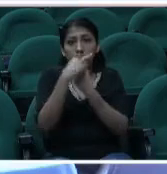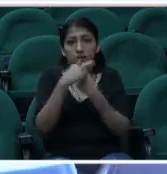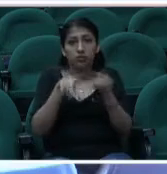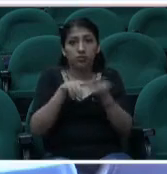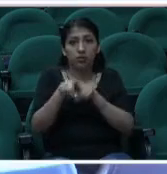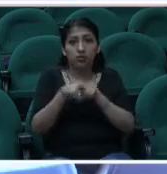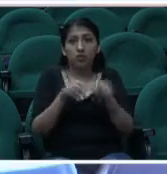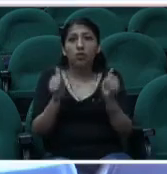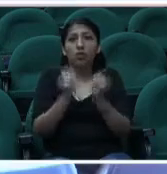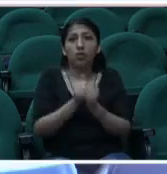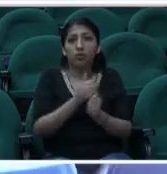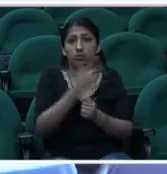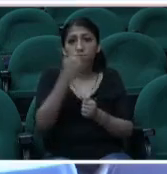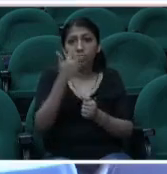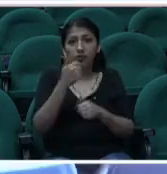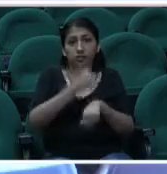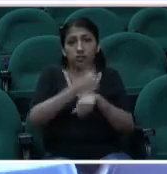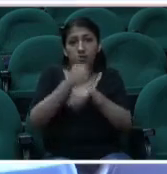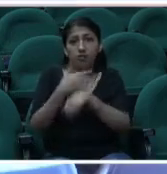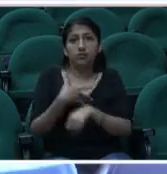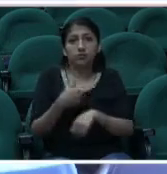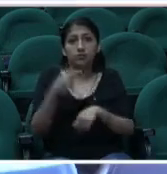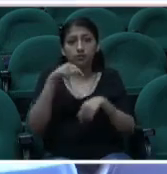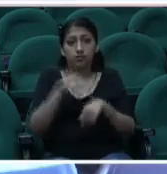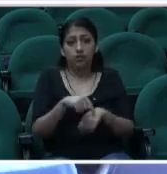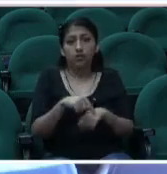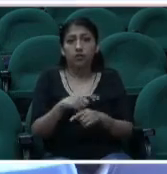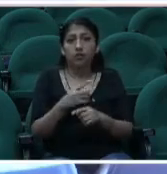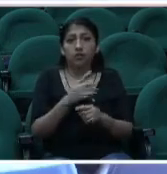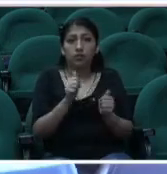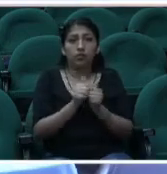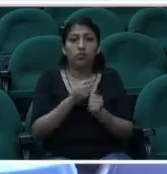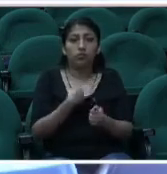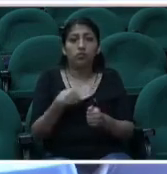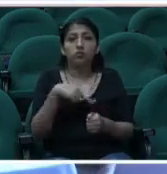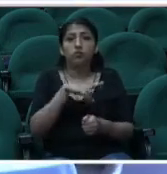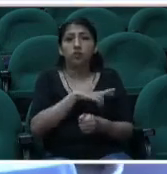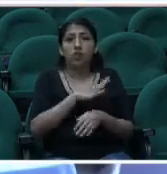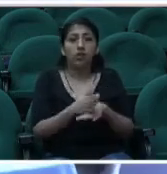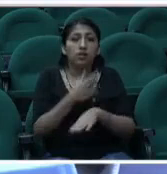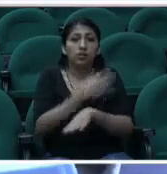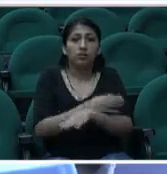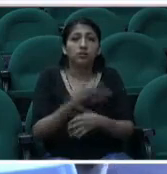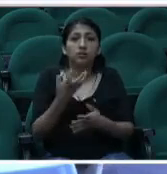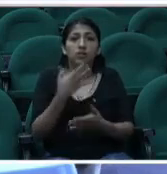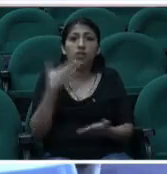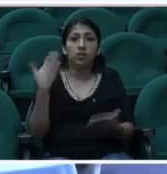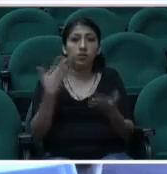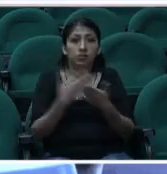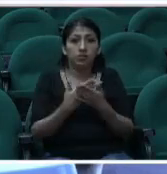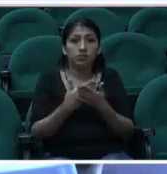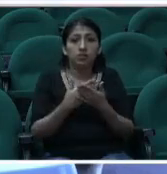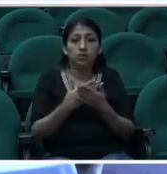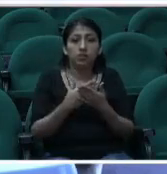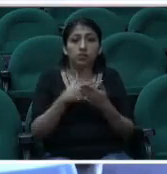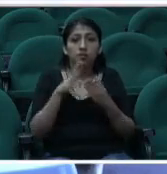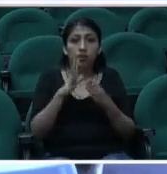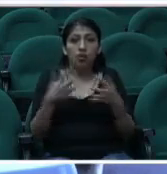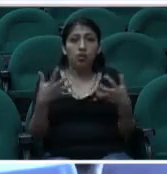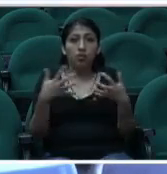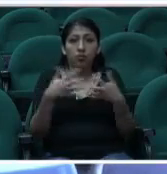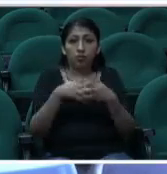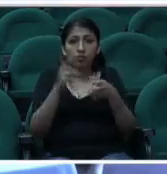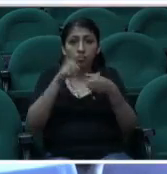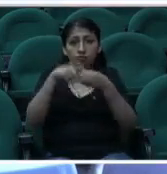este debate con los tres candidatos que están aquí presentes entre nosotros desde esto queremos agradecer a quienes están unidos a